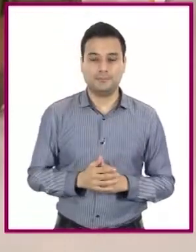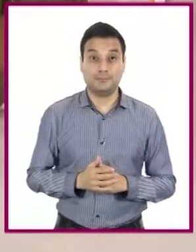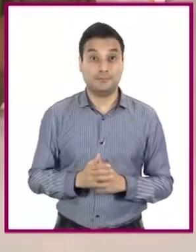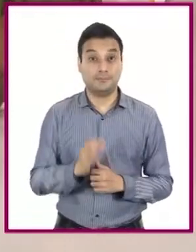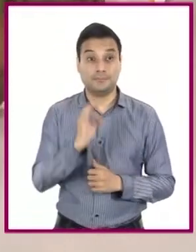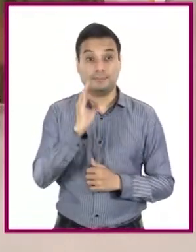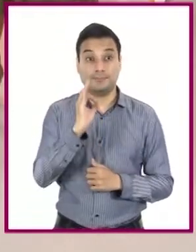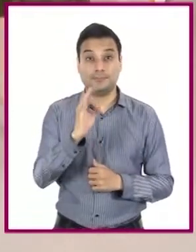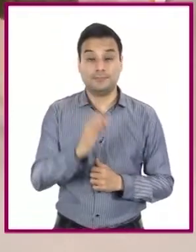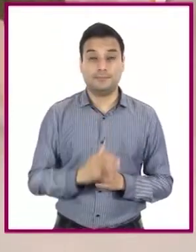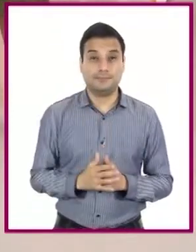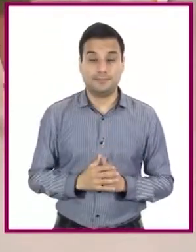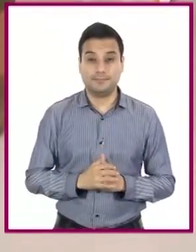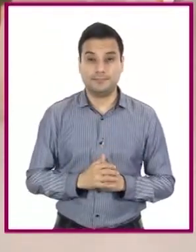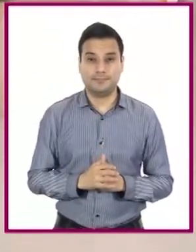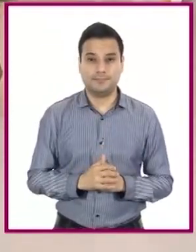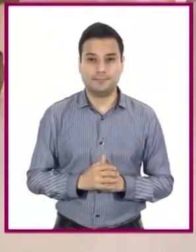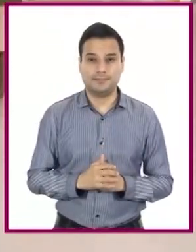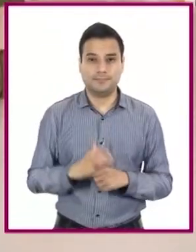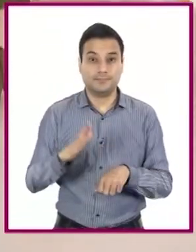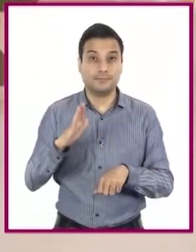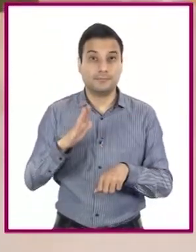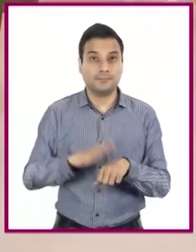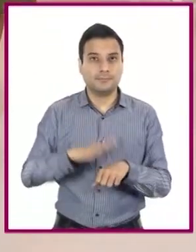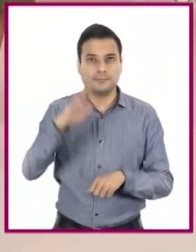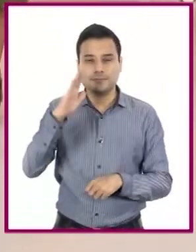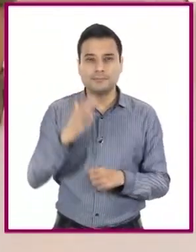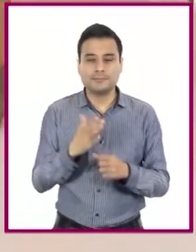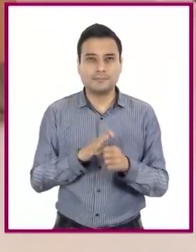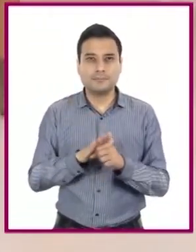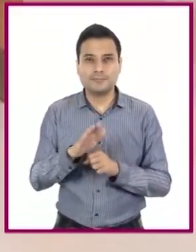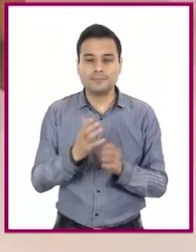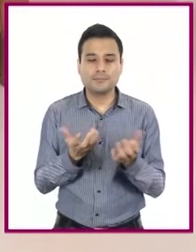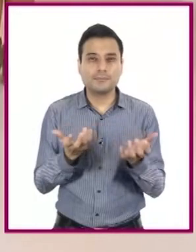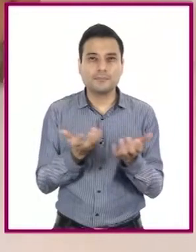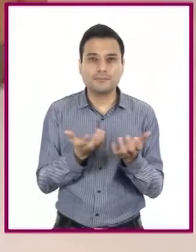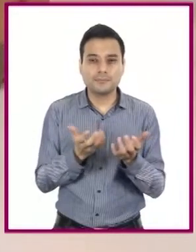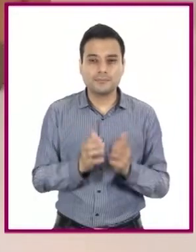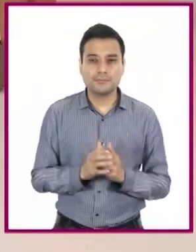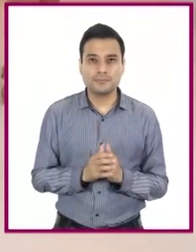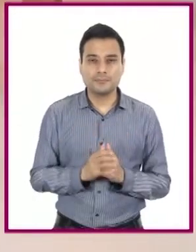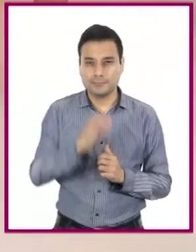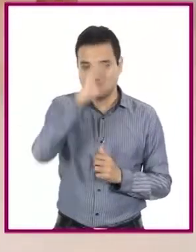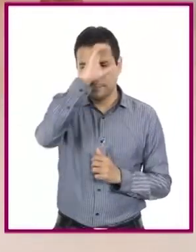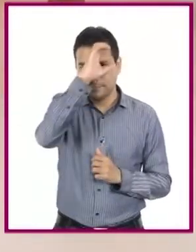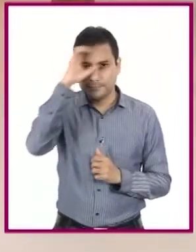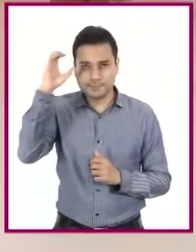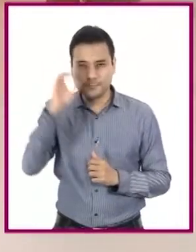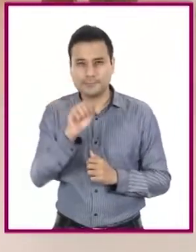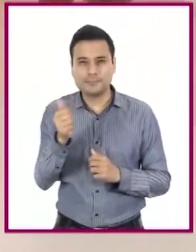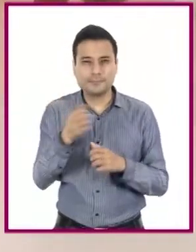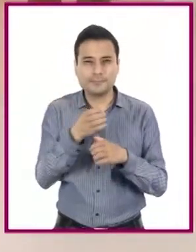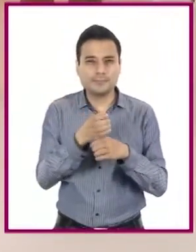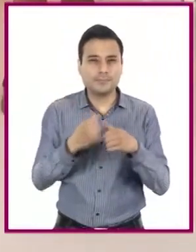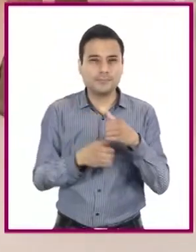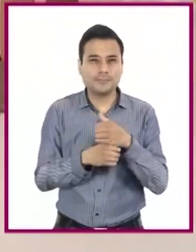¡Increíble! ¿Y qué más podríamos hacer? ¿Qué recuerdas de la fotografía?